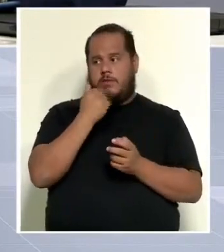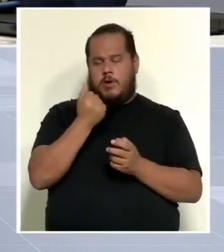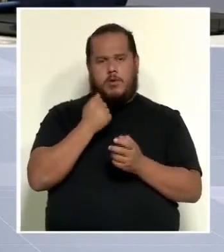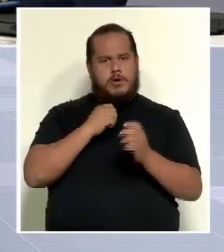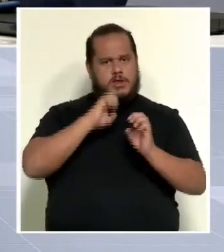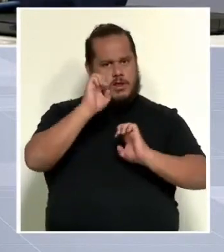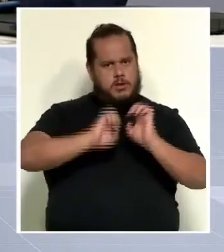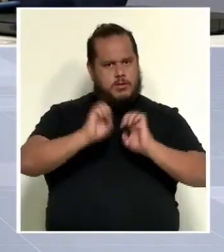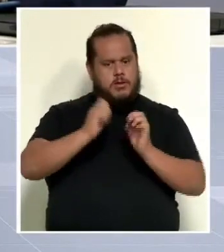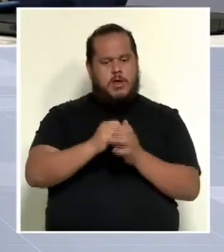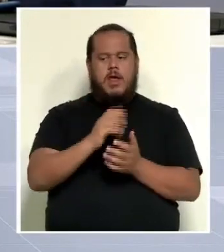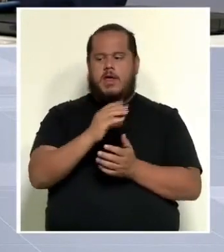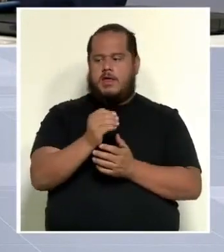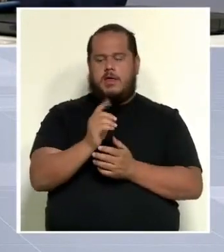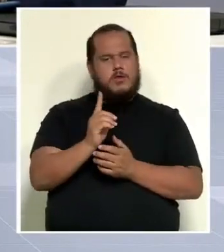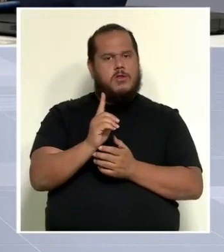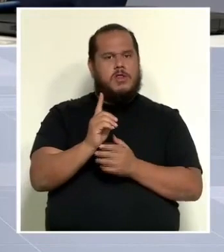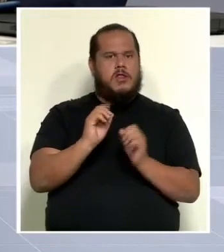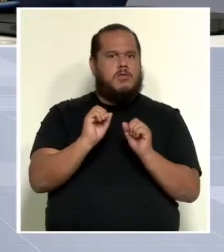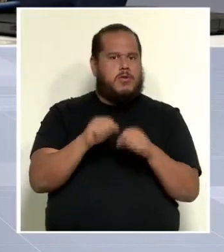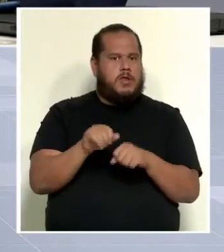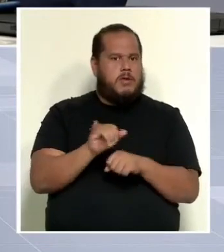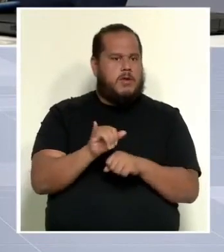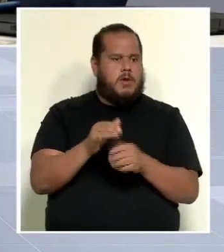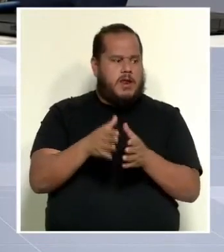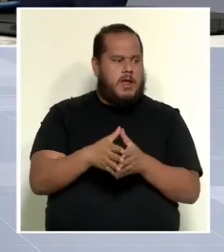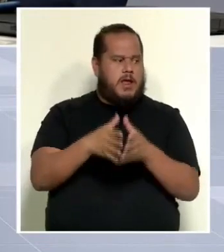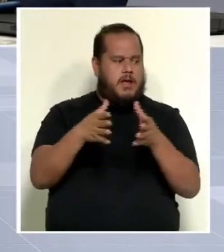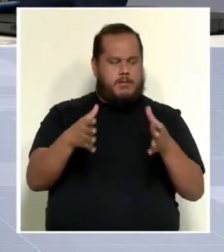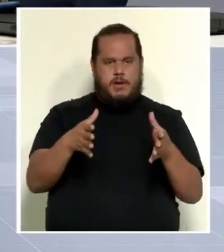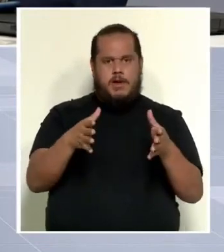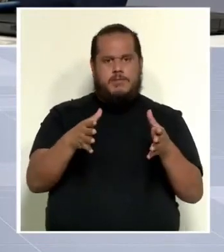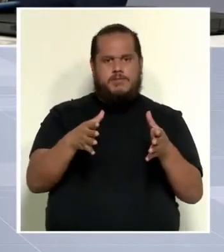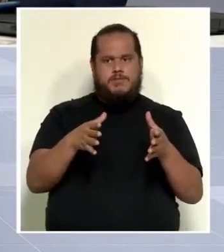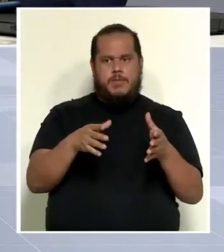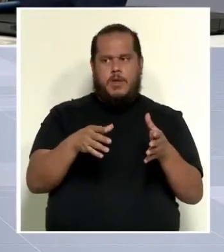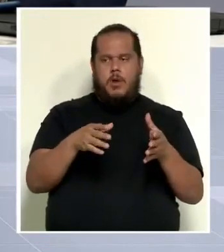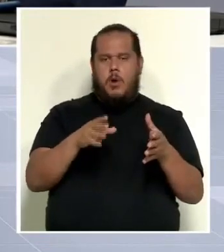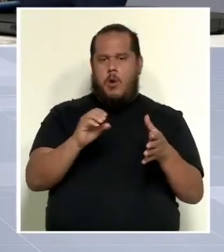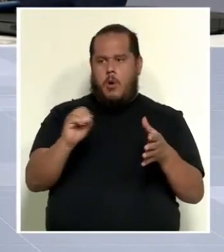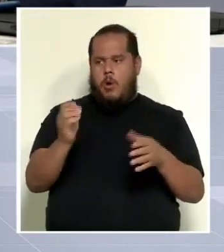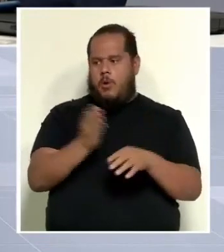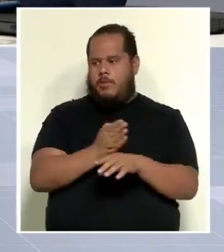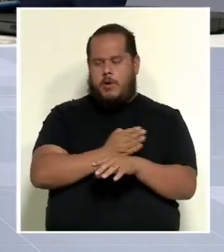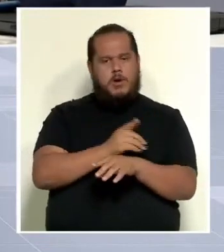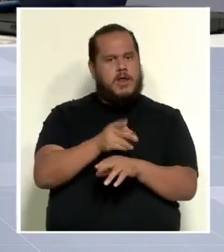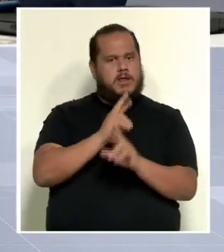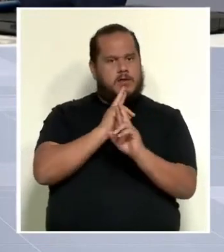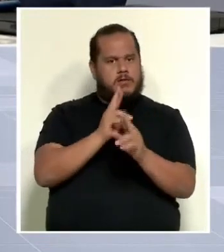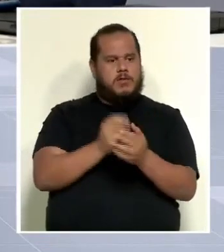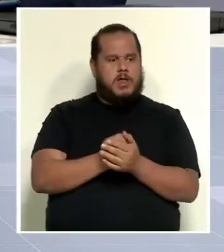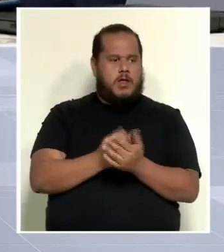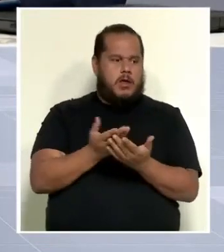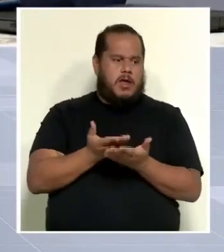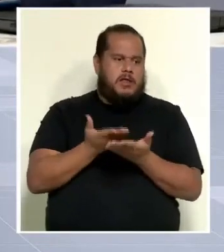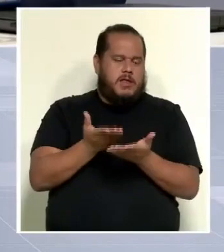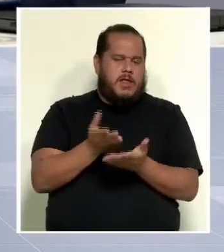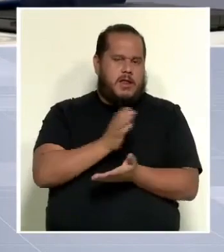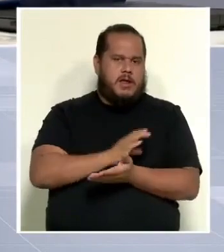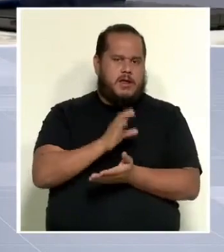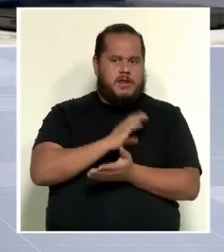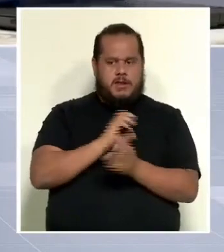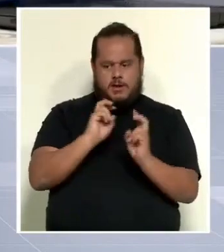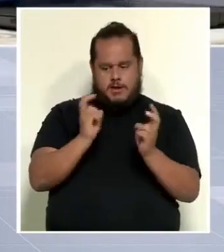evalúa y en el que además es posible también ampliar o mejorar ese resultado, dado la característica